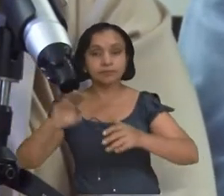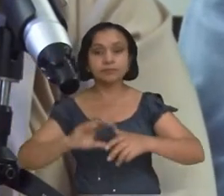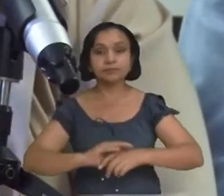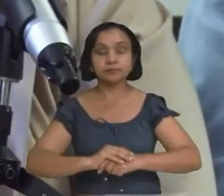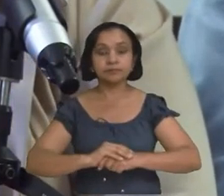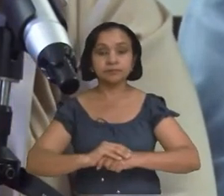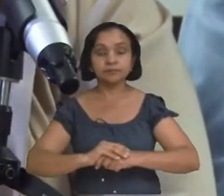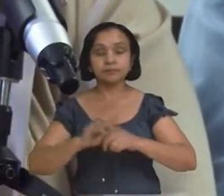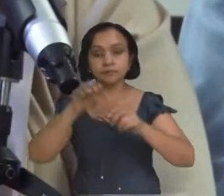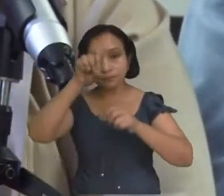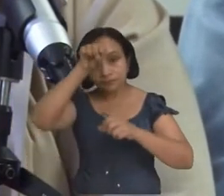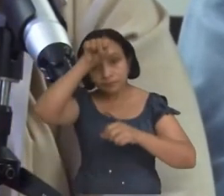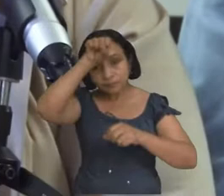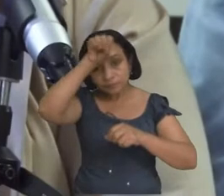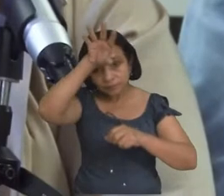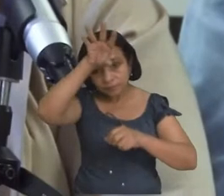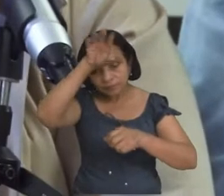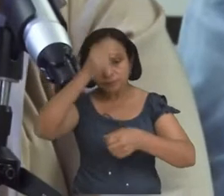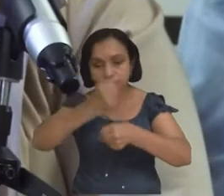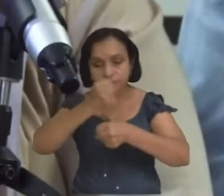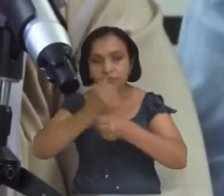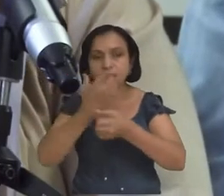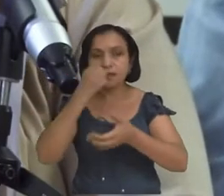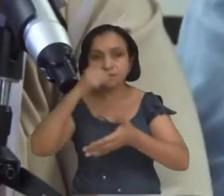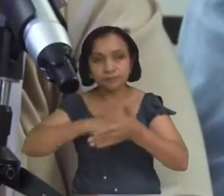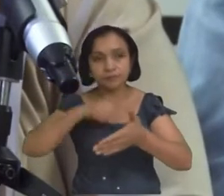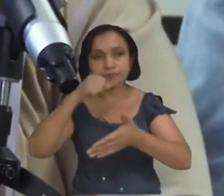En las minas y canteras,